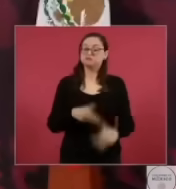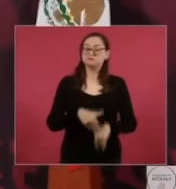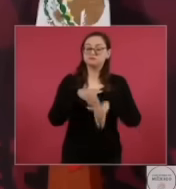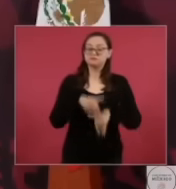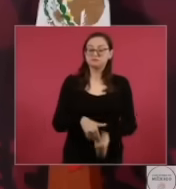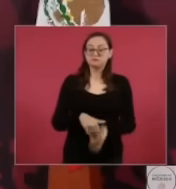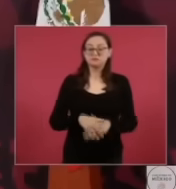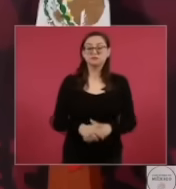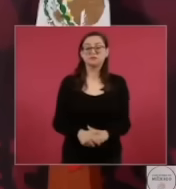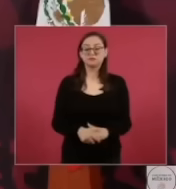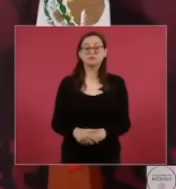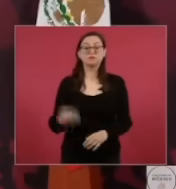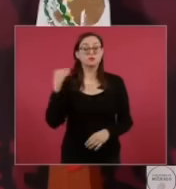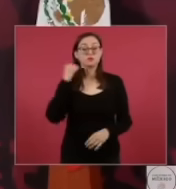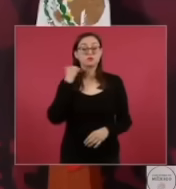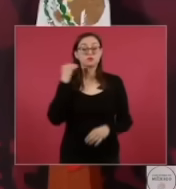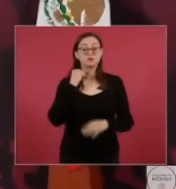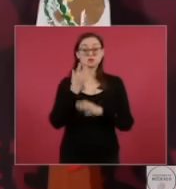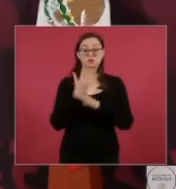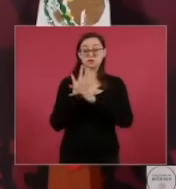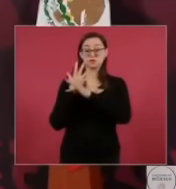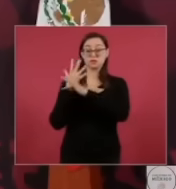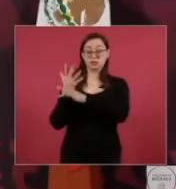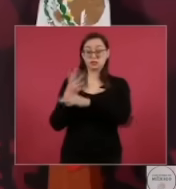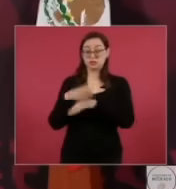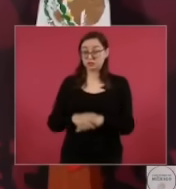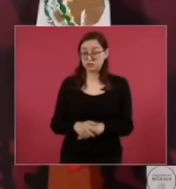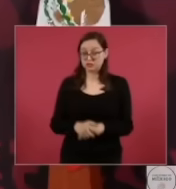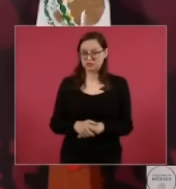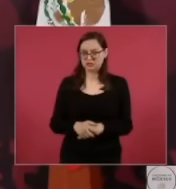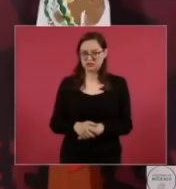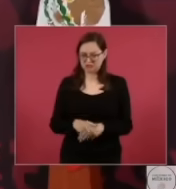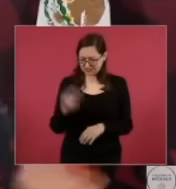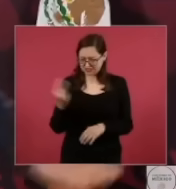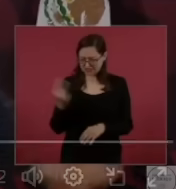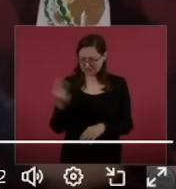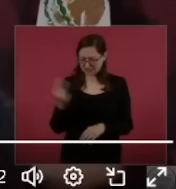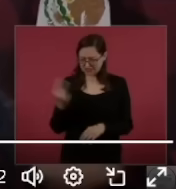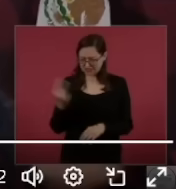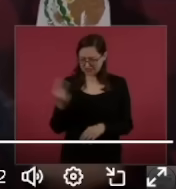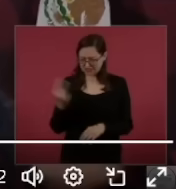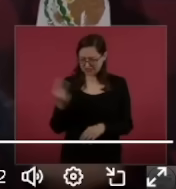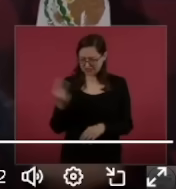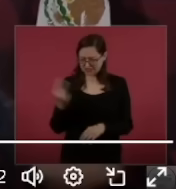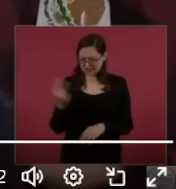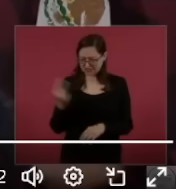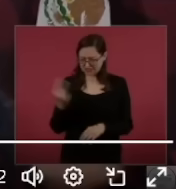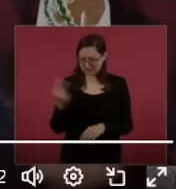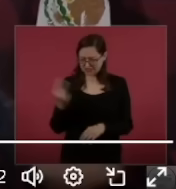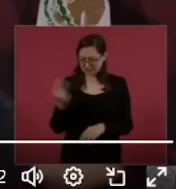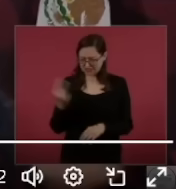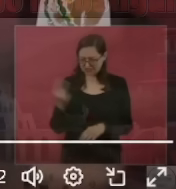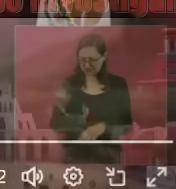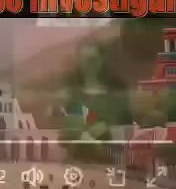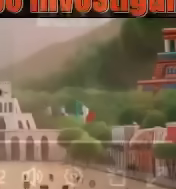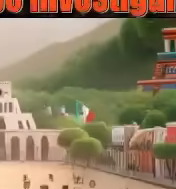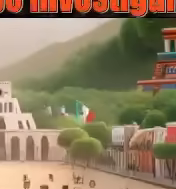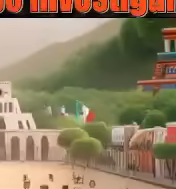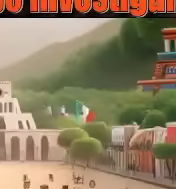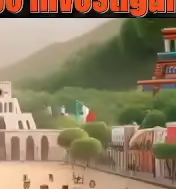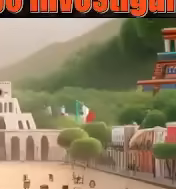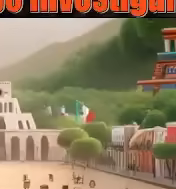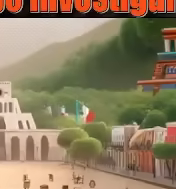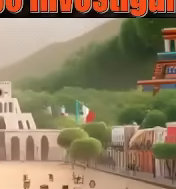que no nos obliguen a leerles el artículo bueno Esto lo